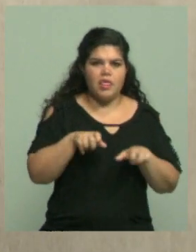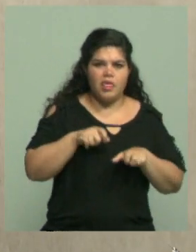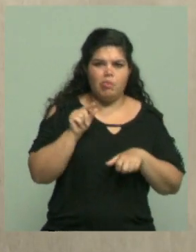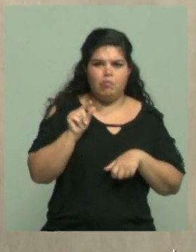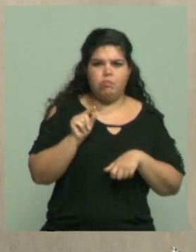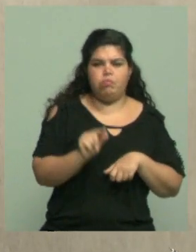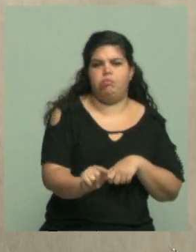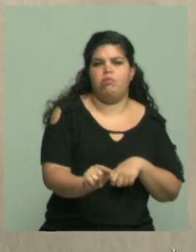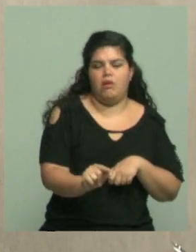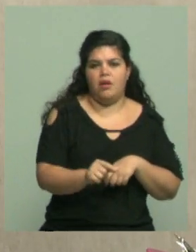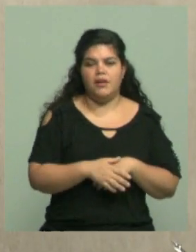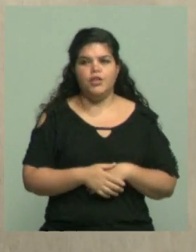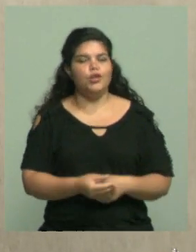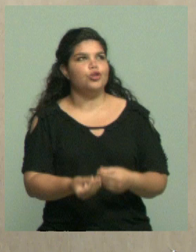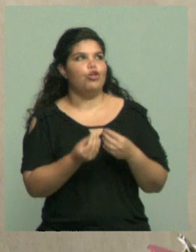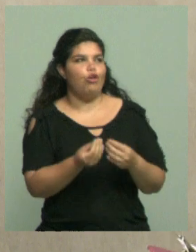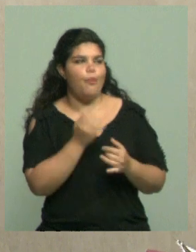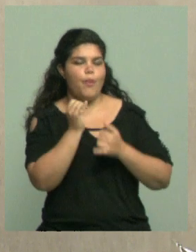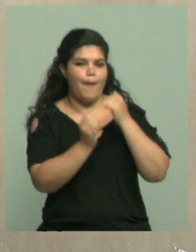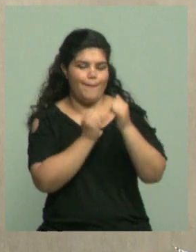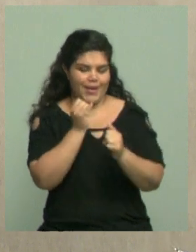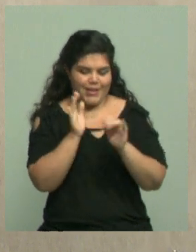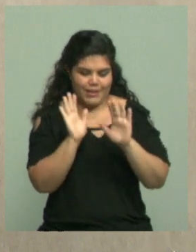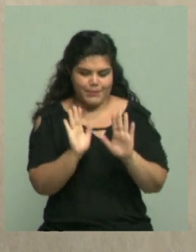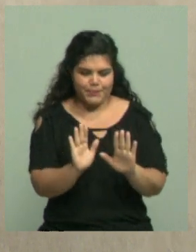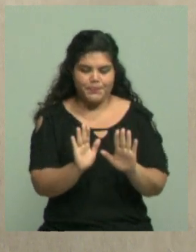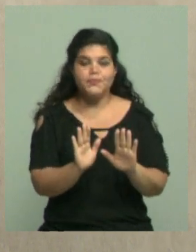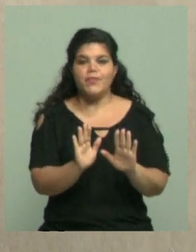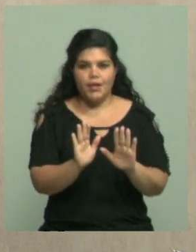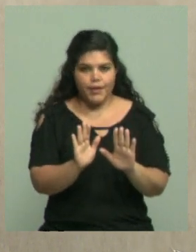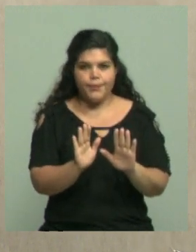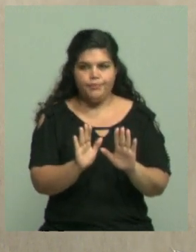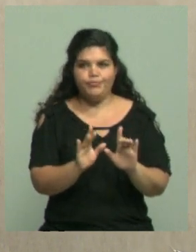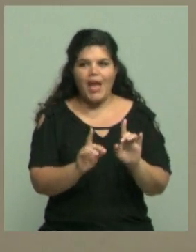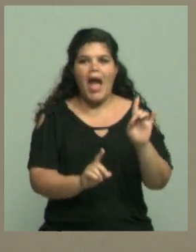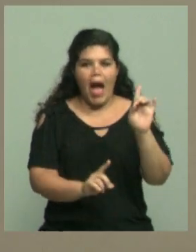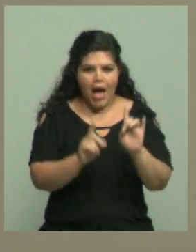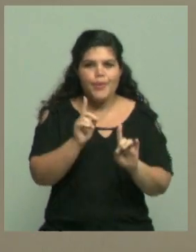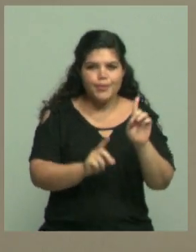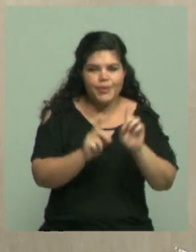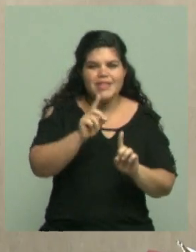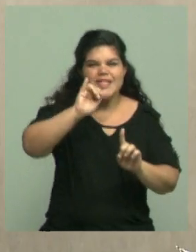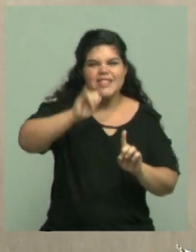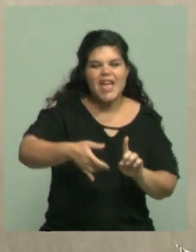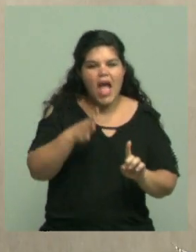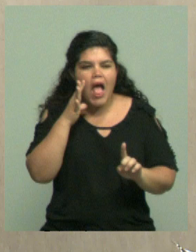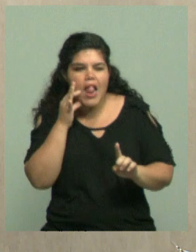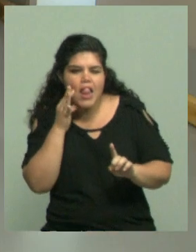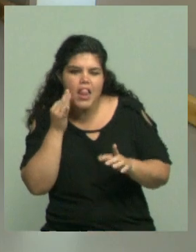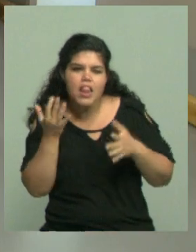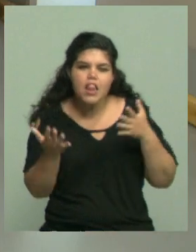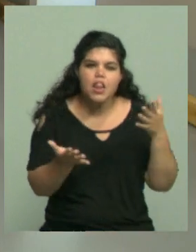año? Sí hay ciertas, digamos, como señales, impulsos o señales, claro, en